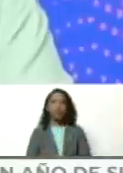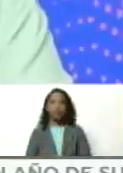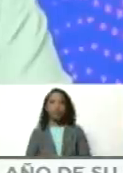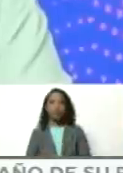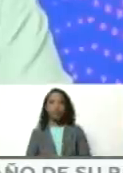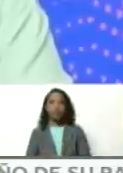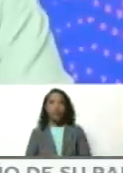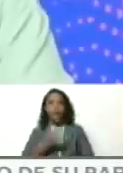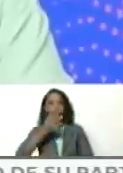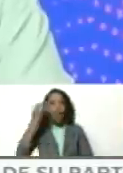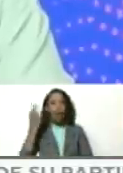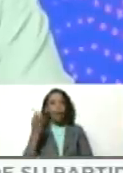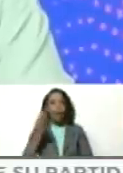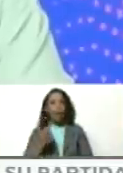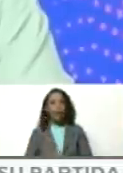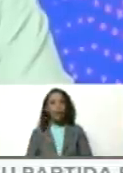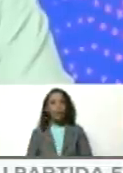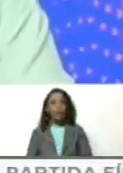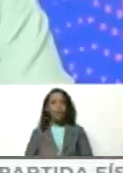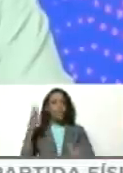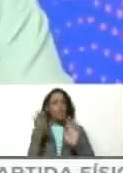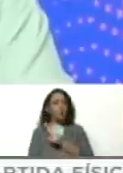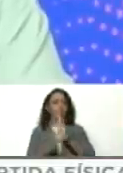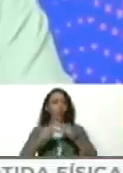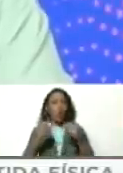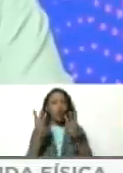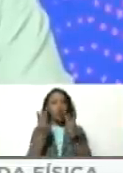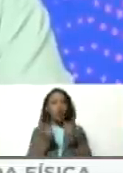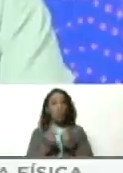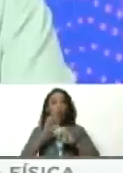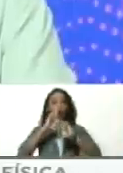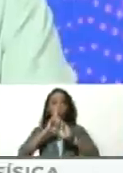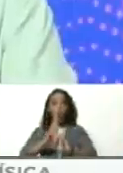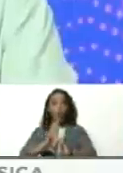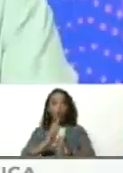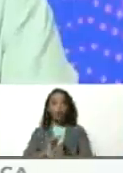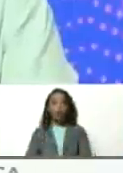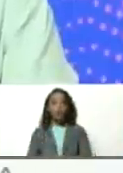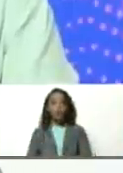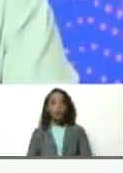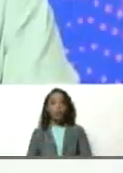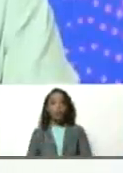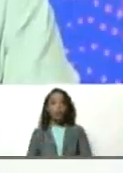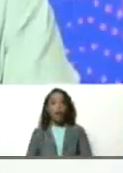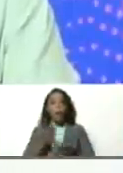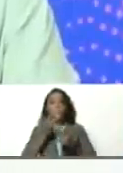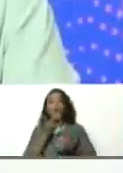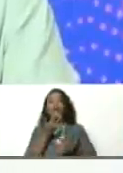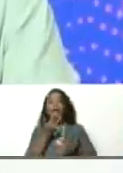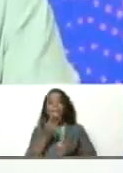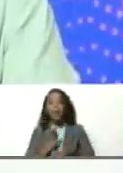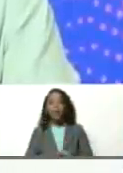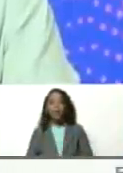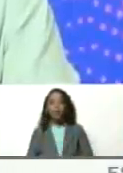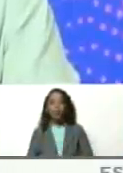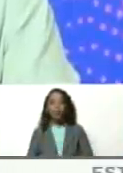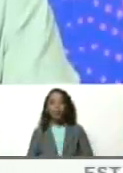La verdad, sobre todo los números, los resultados. Por ejemplo,